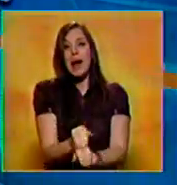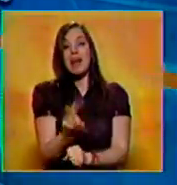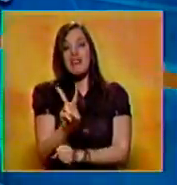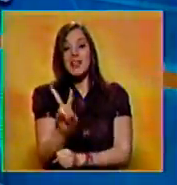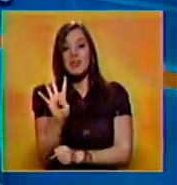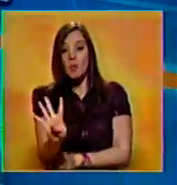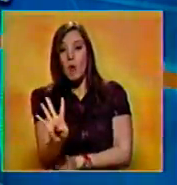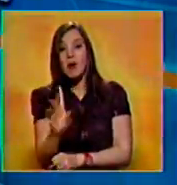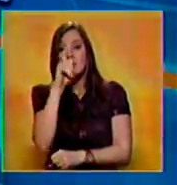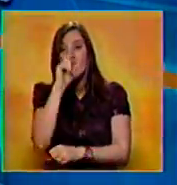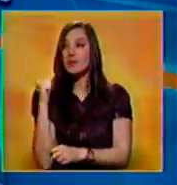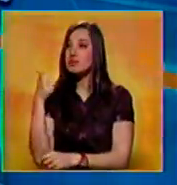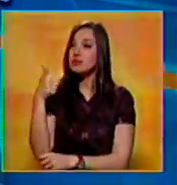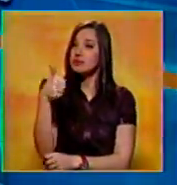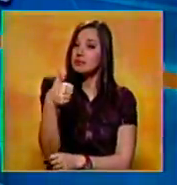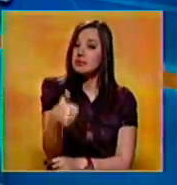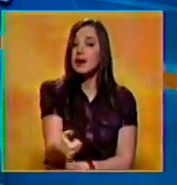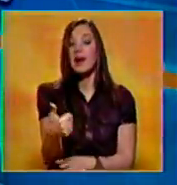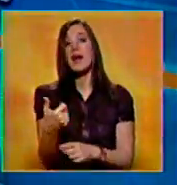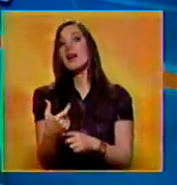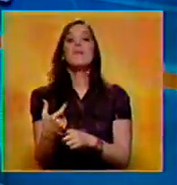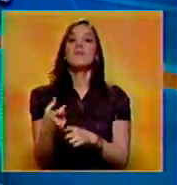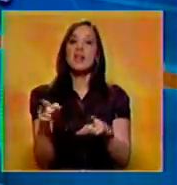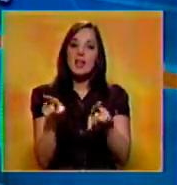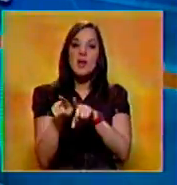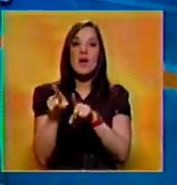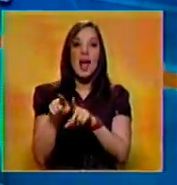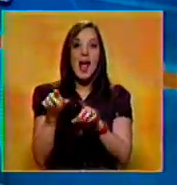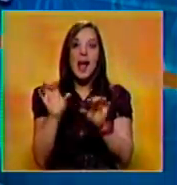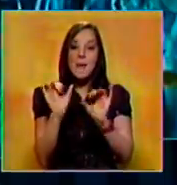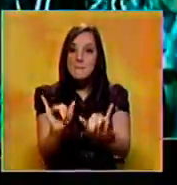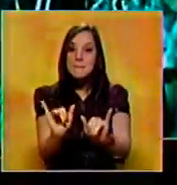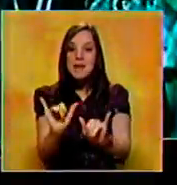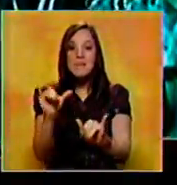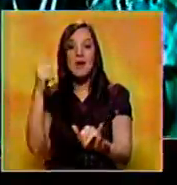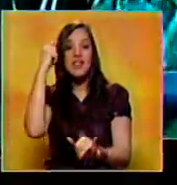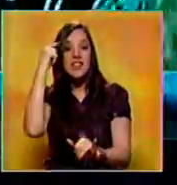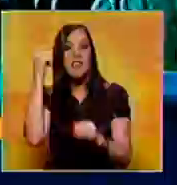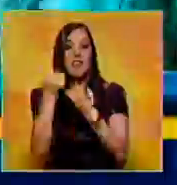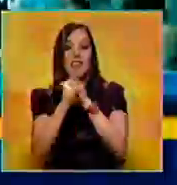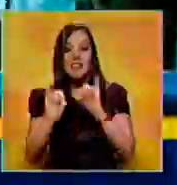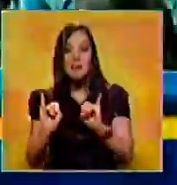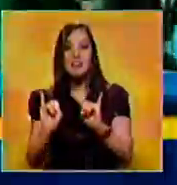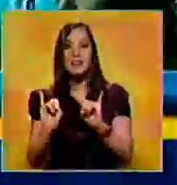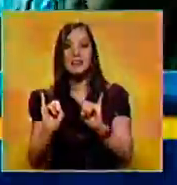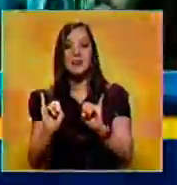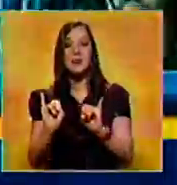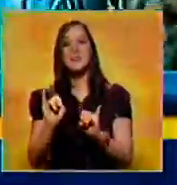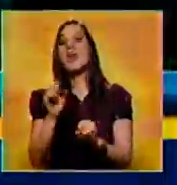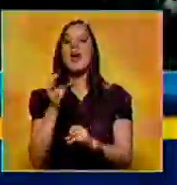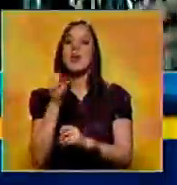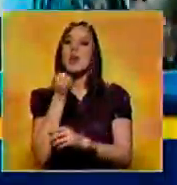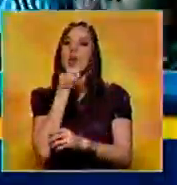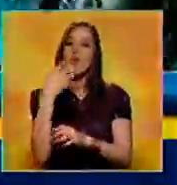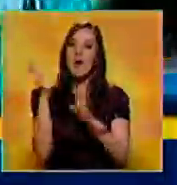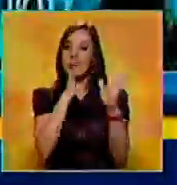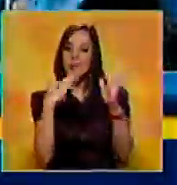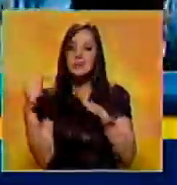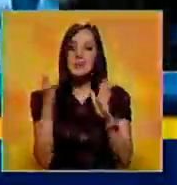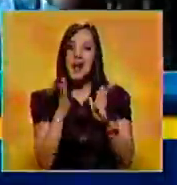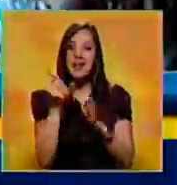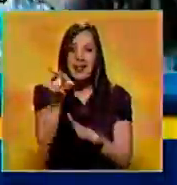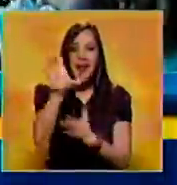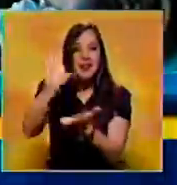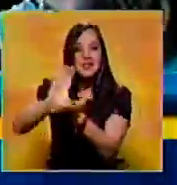Además, la fecha coincidió con el Día de la Independencia de ese país. Como era de esperarse, Buenos Aires fue el centro de la celebración.